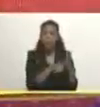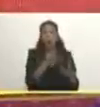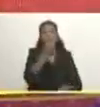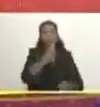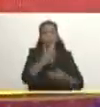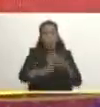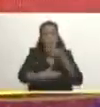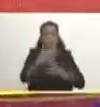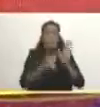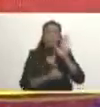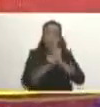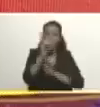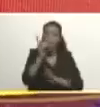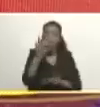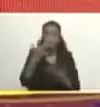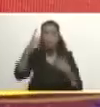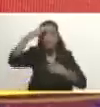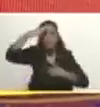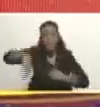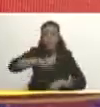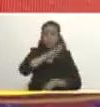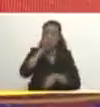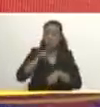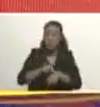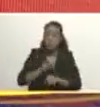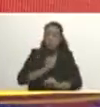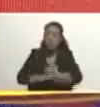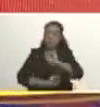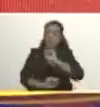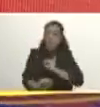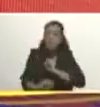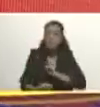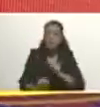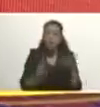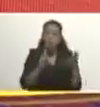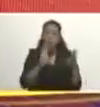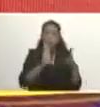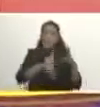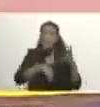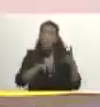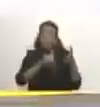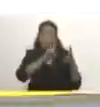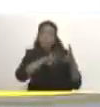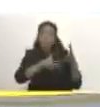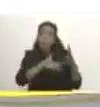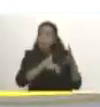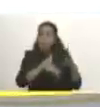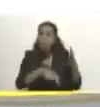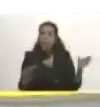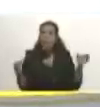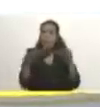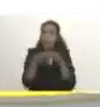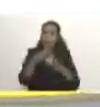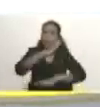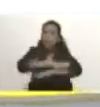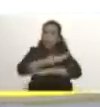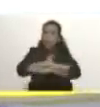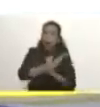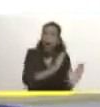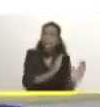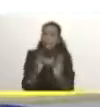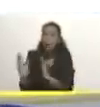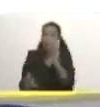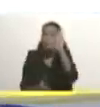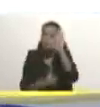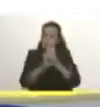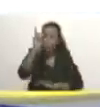con el desarrollo de las operaciones militares para la defensa nacional. Este último vértice comprende el conjunto de acciones programáticas para el